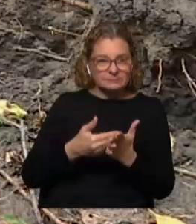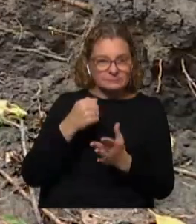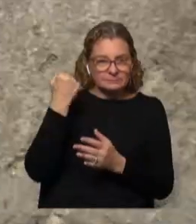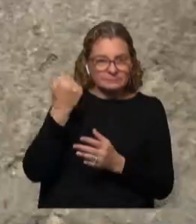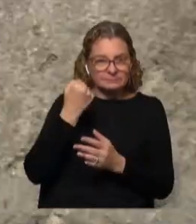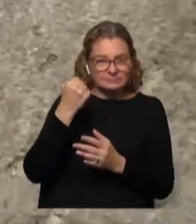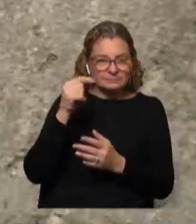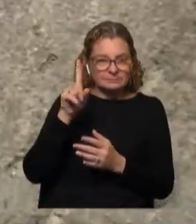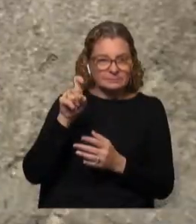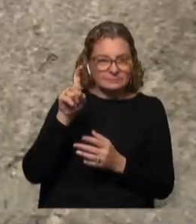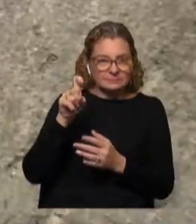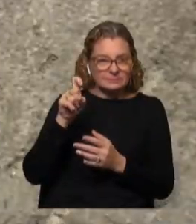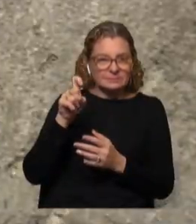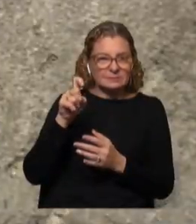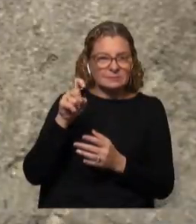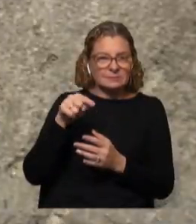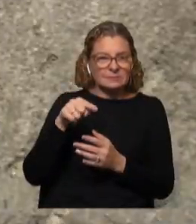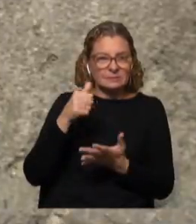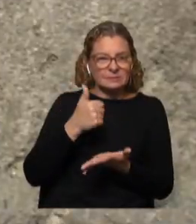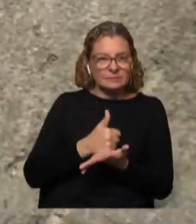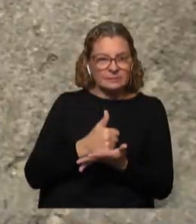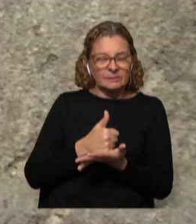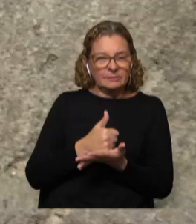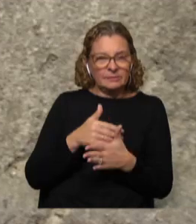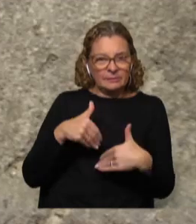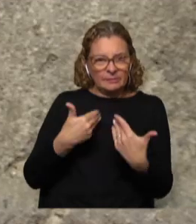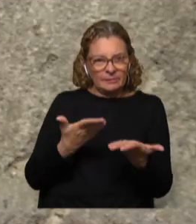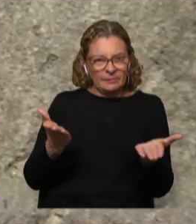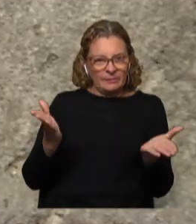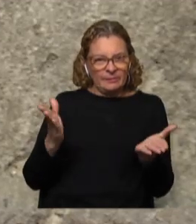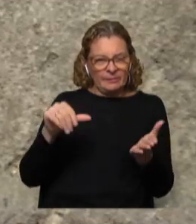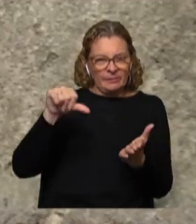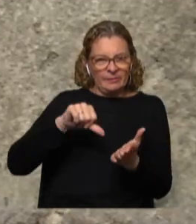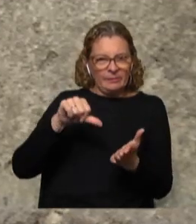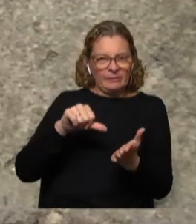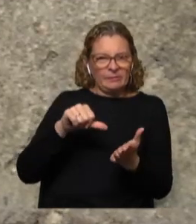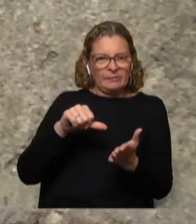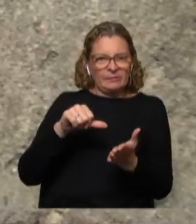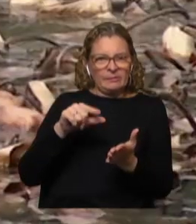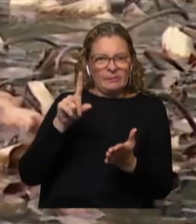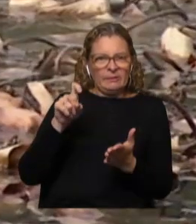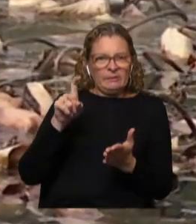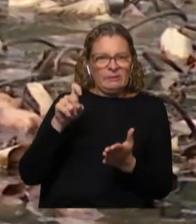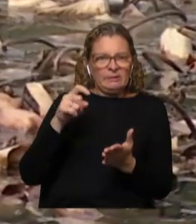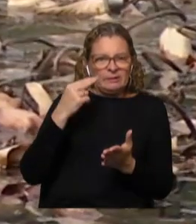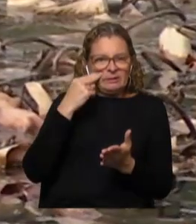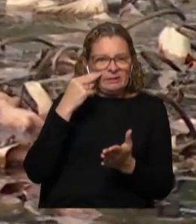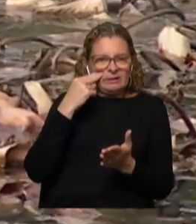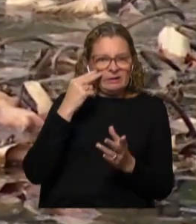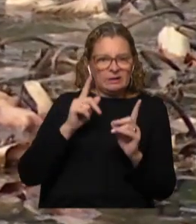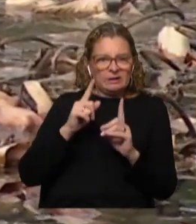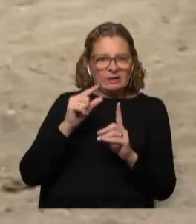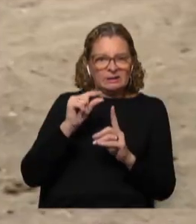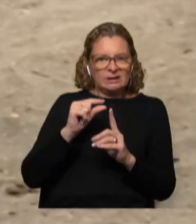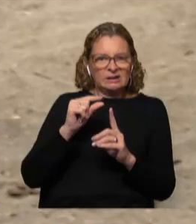importante y que se esté dándole este mal uso, porque la realidad es esa, y de algunos